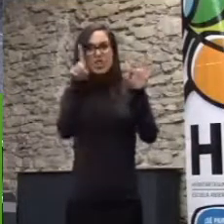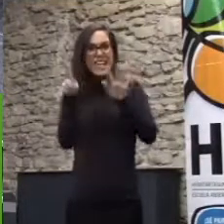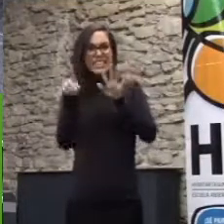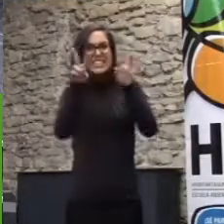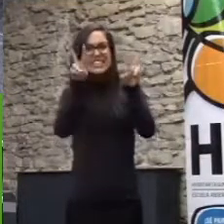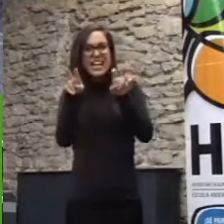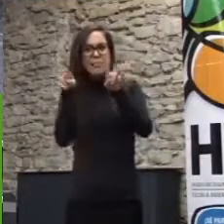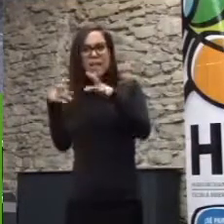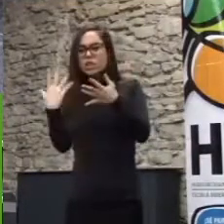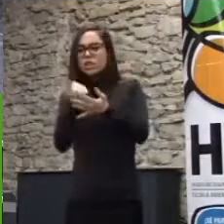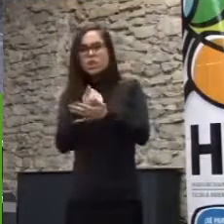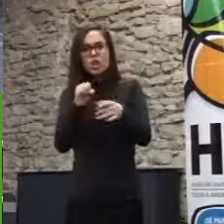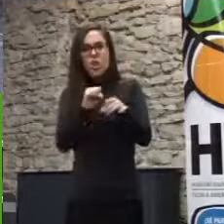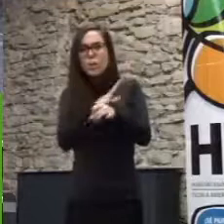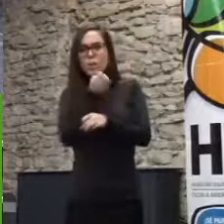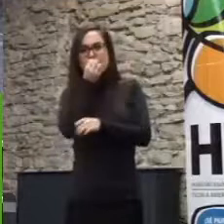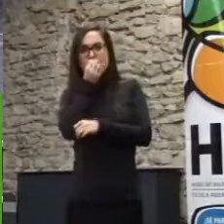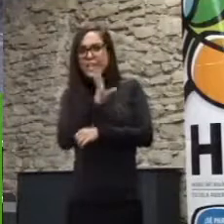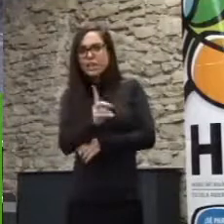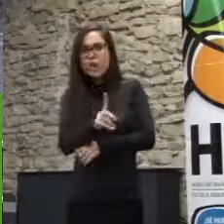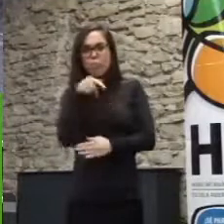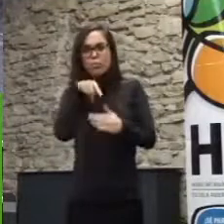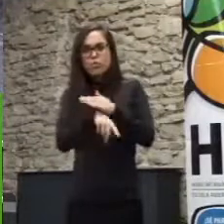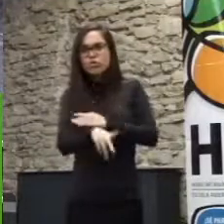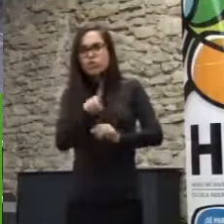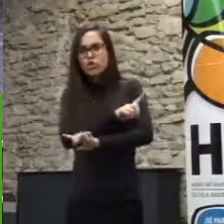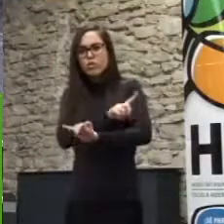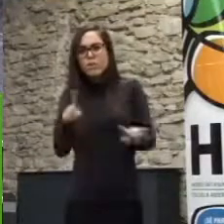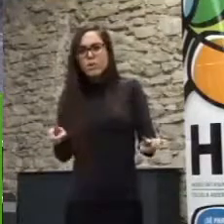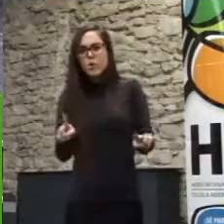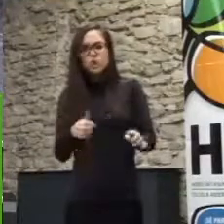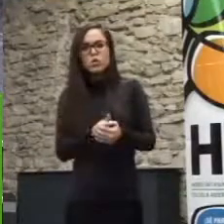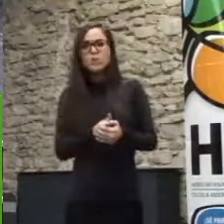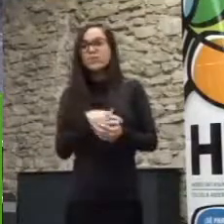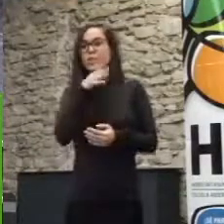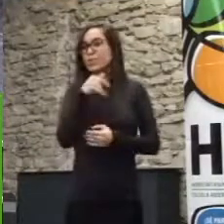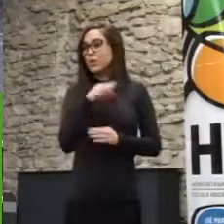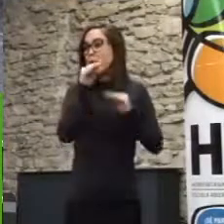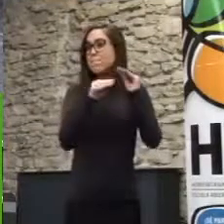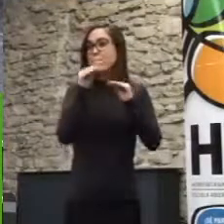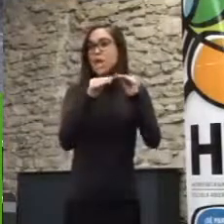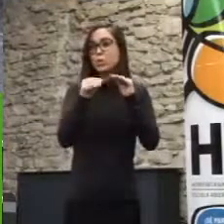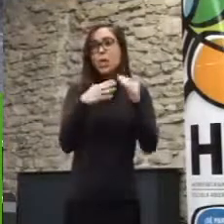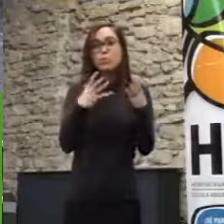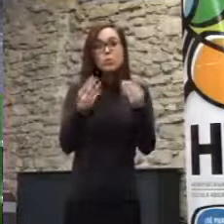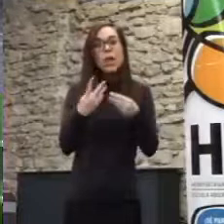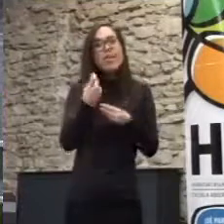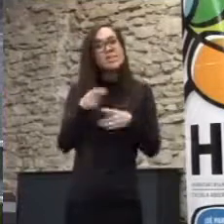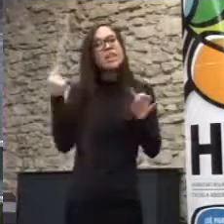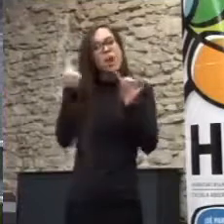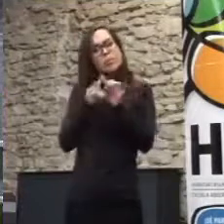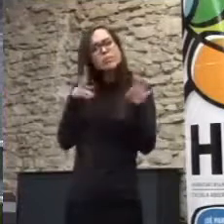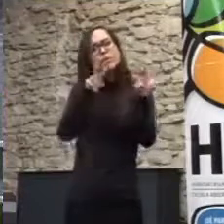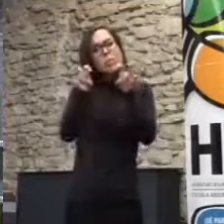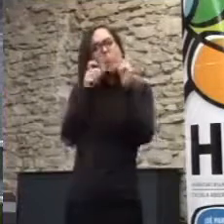los que llega ni siquiera puede tratarlos bien, no puede hacerse las preguntas oportunas en torno a ese tema para poder contextualizarlo bien, para poder presentarlo de la manera